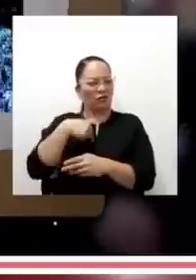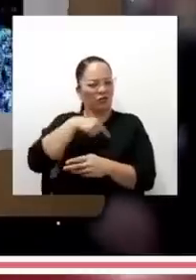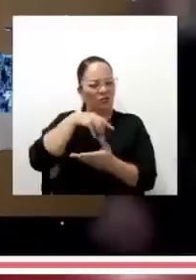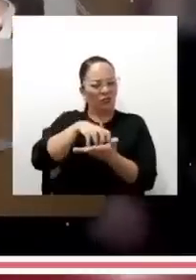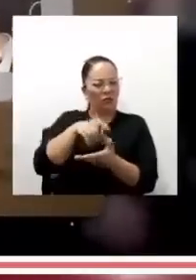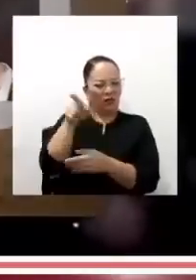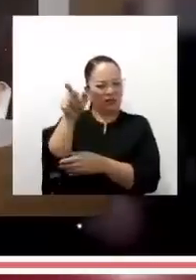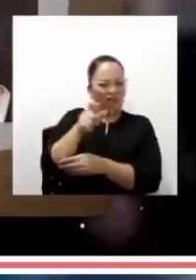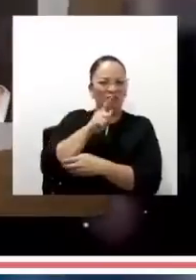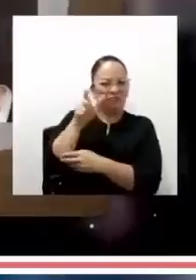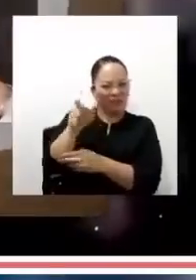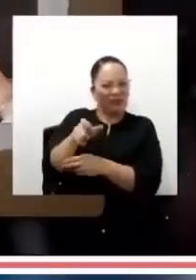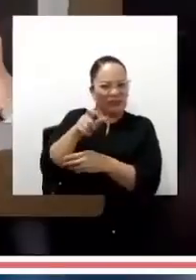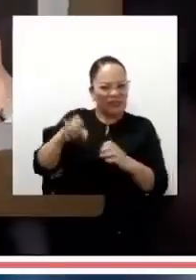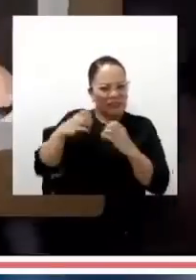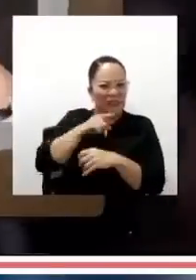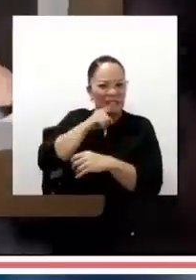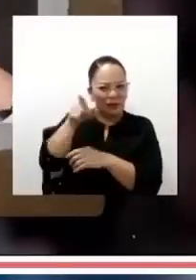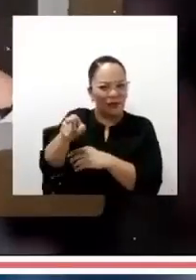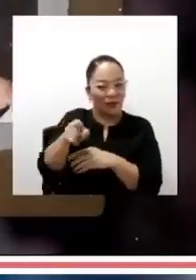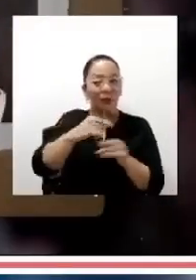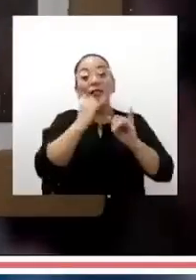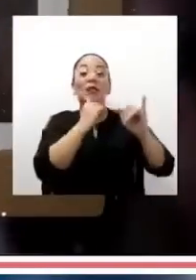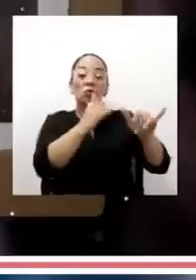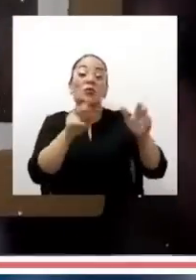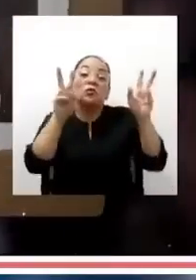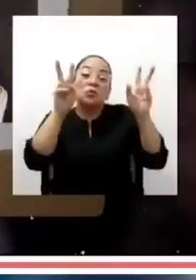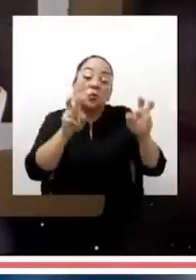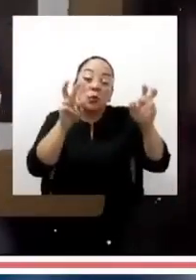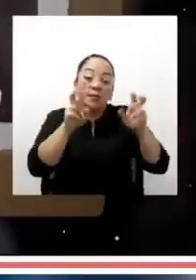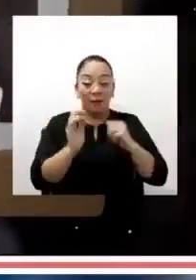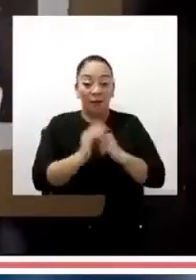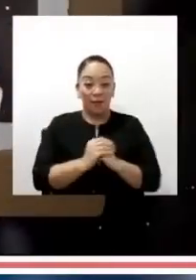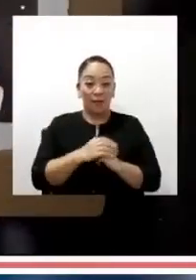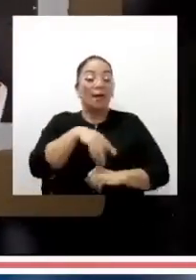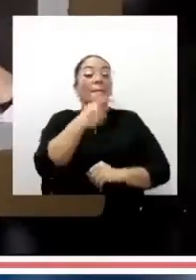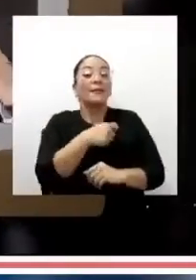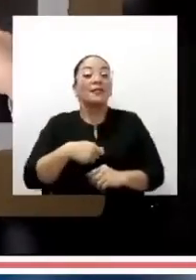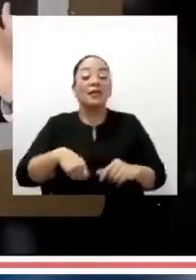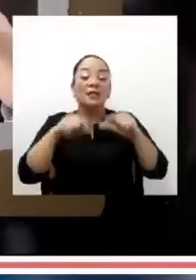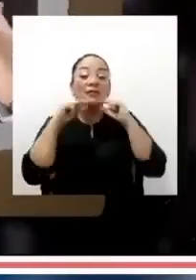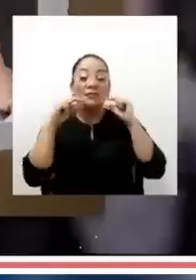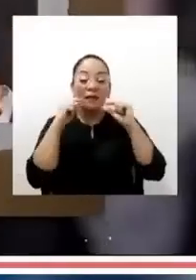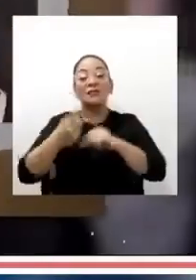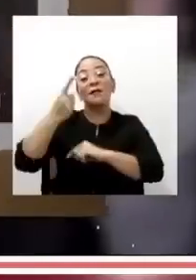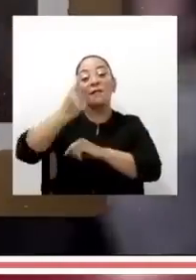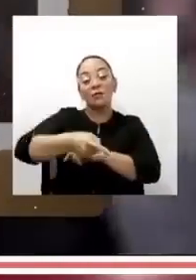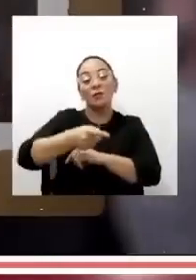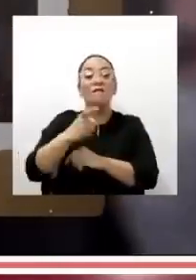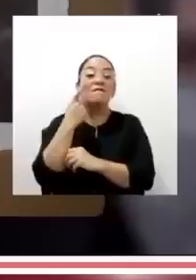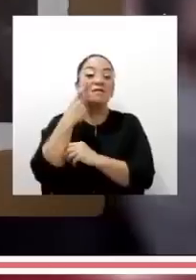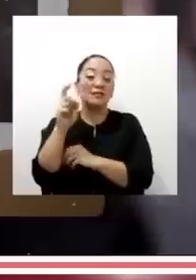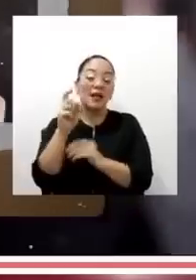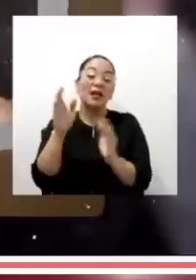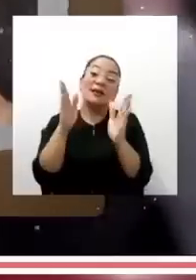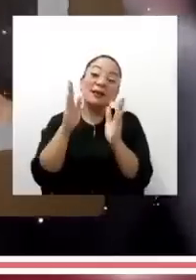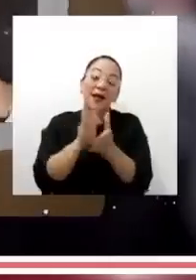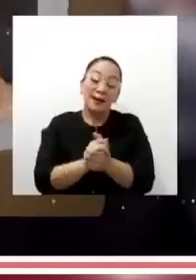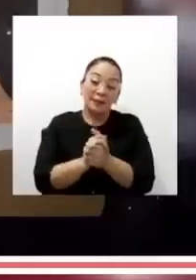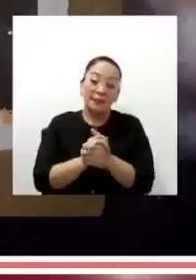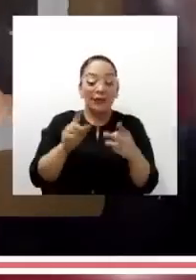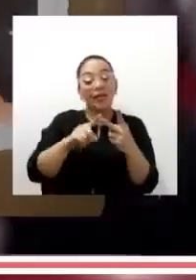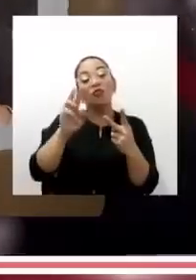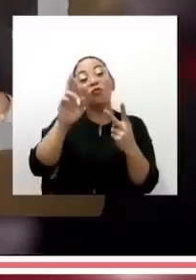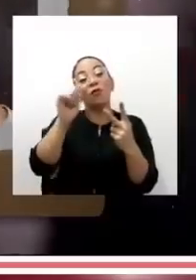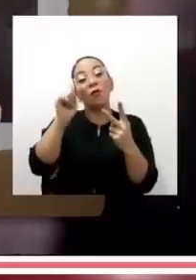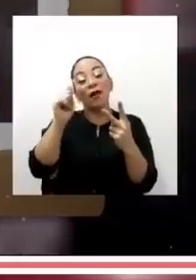existe realmente, presentó una denuncia porque, según él, el presidente Chávez amenazó al fiscal general y a Rodrigo